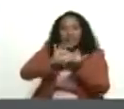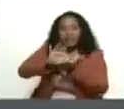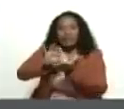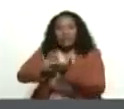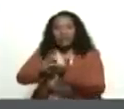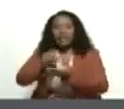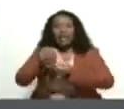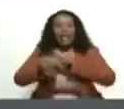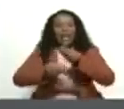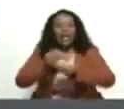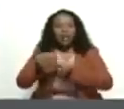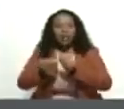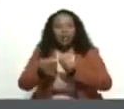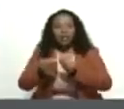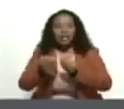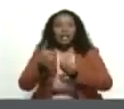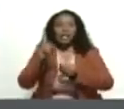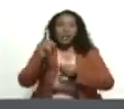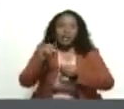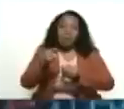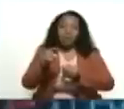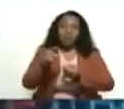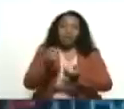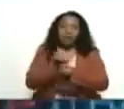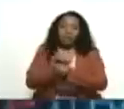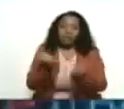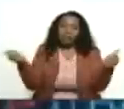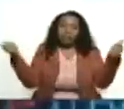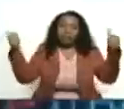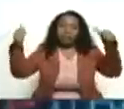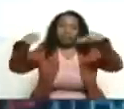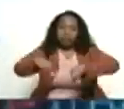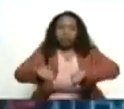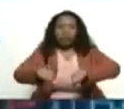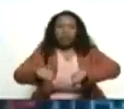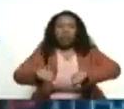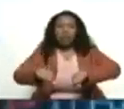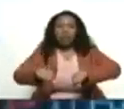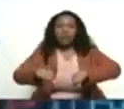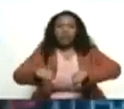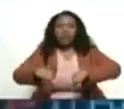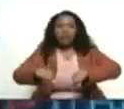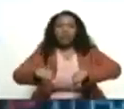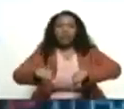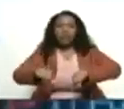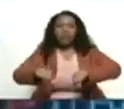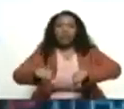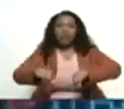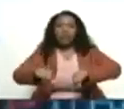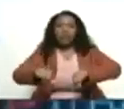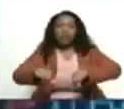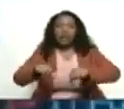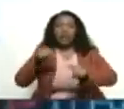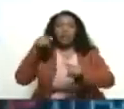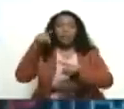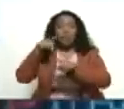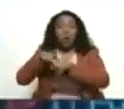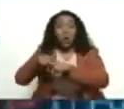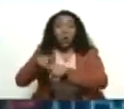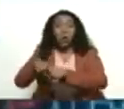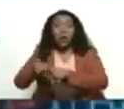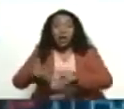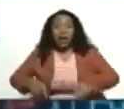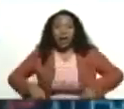fracasó, la de conducirnos al colapso, que se ensañan con la figura, con la